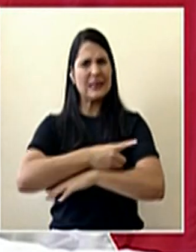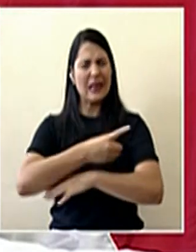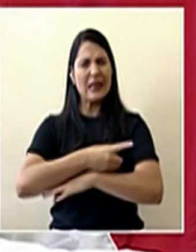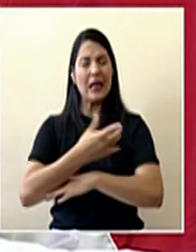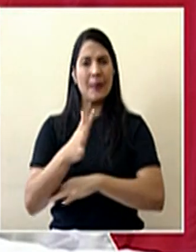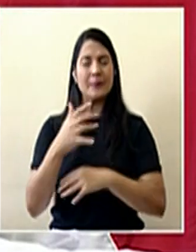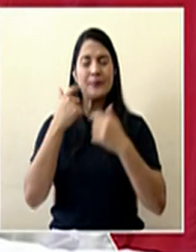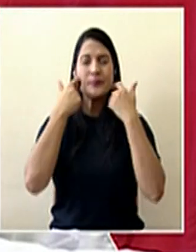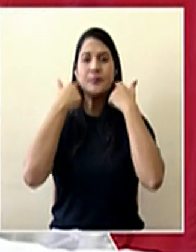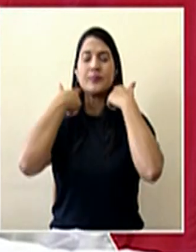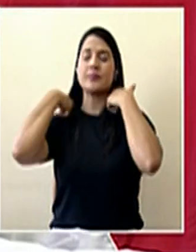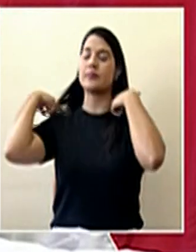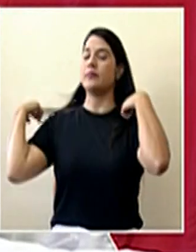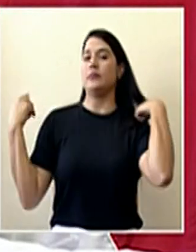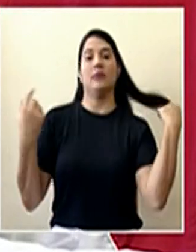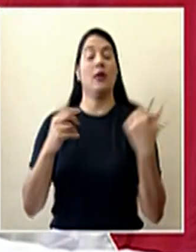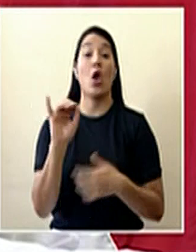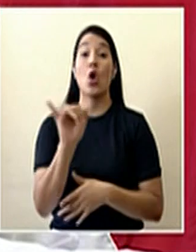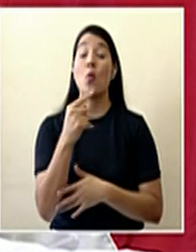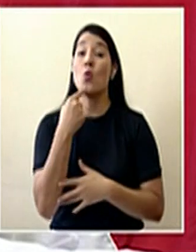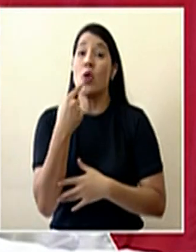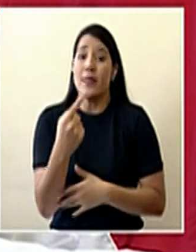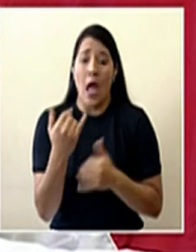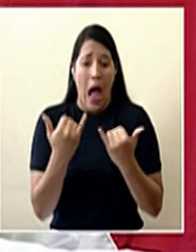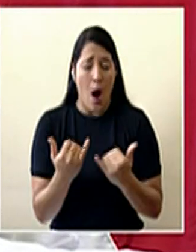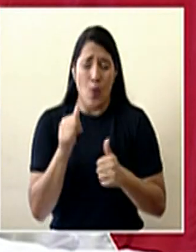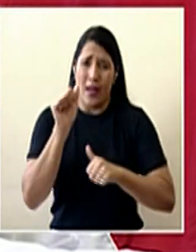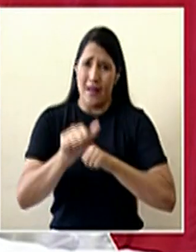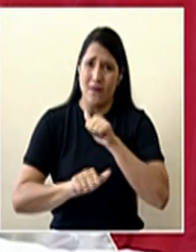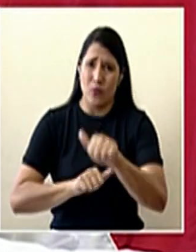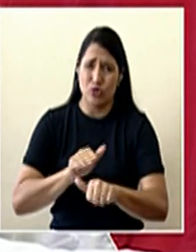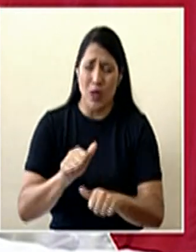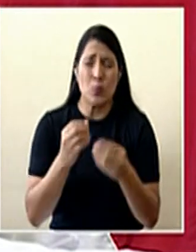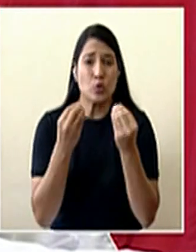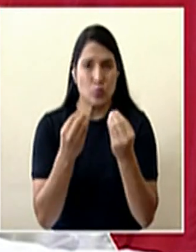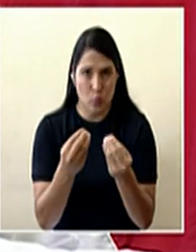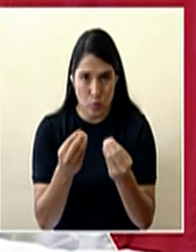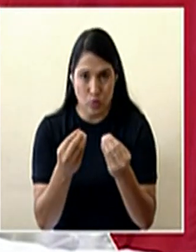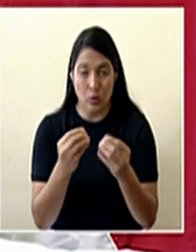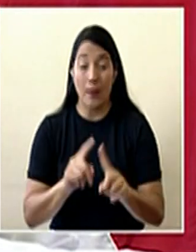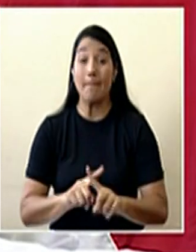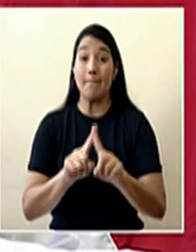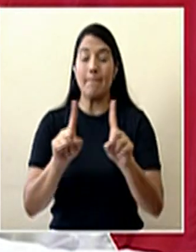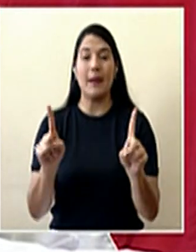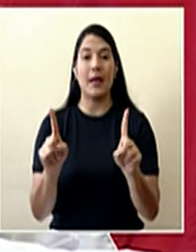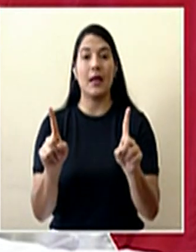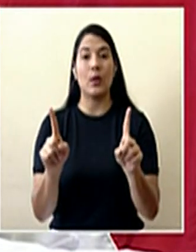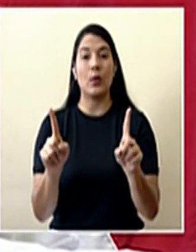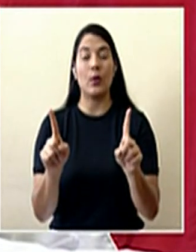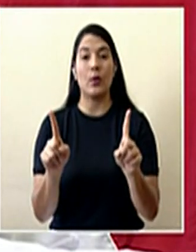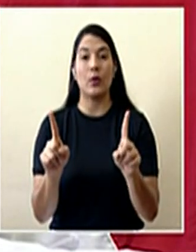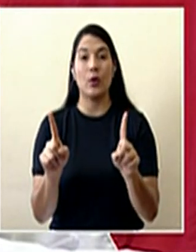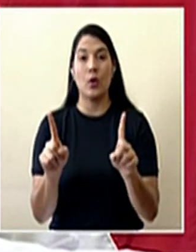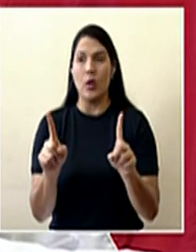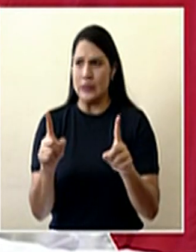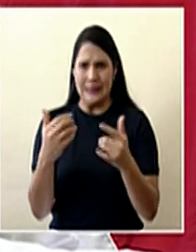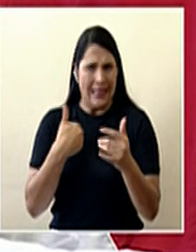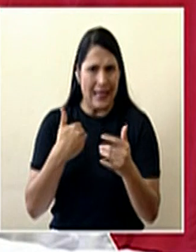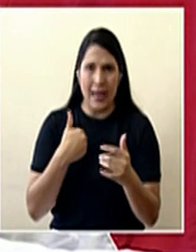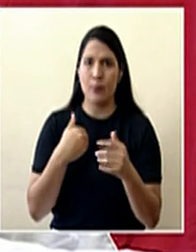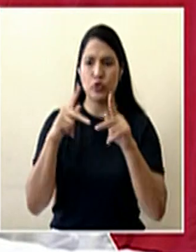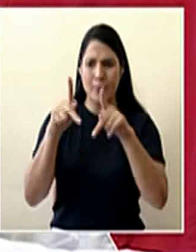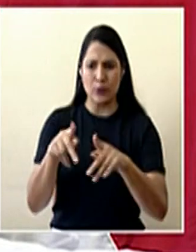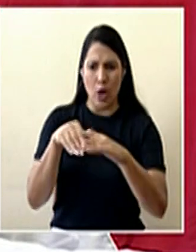aproximadamente. Como les digo, hay un esfuerzo enorme, un esfuerzo importante. Ciertamente tenemos puntos acuáticos,